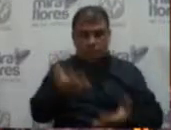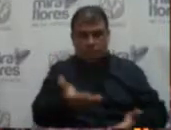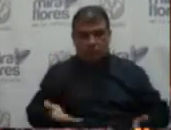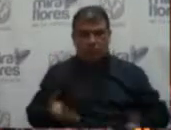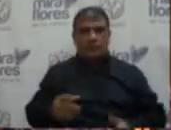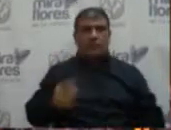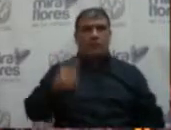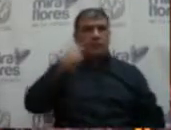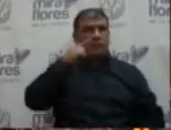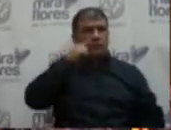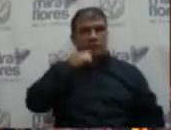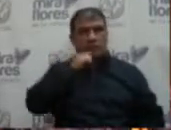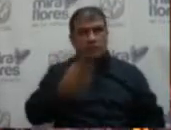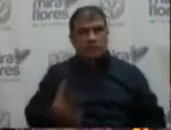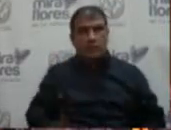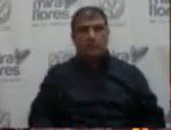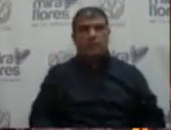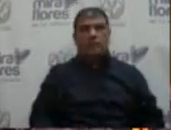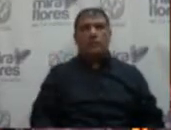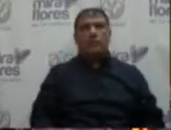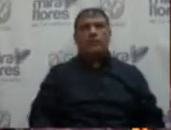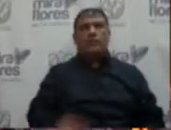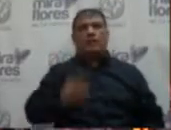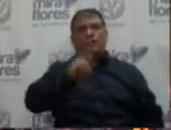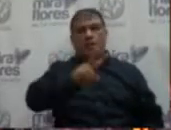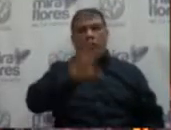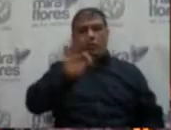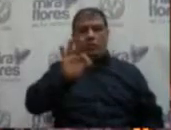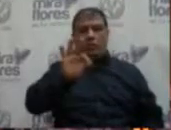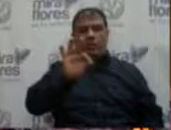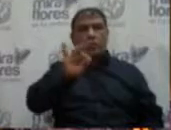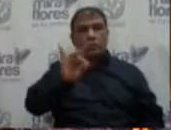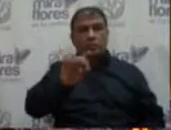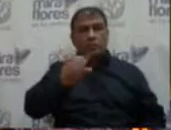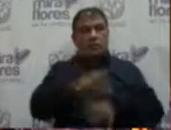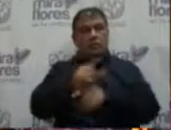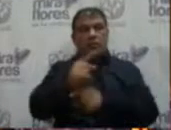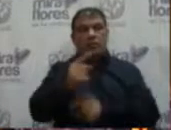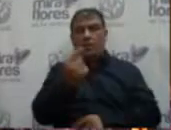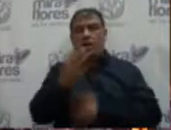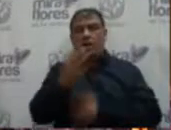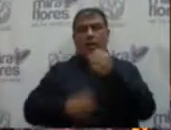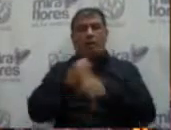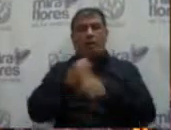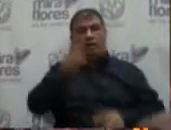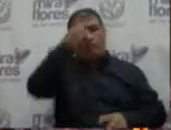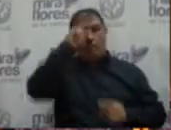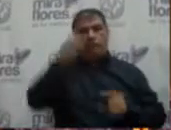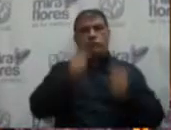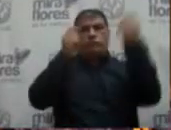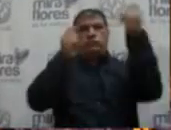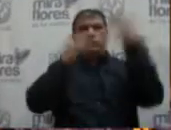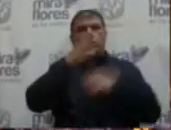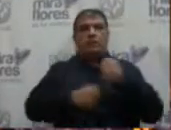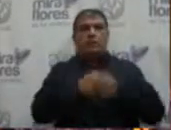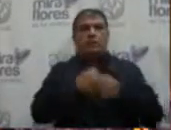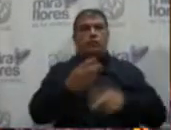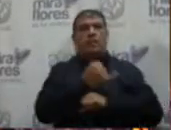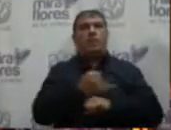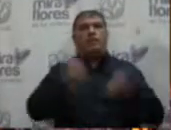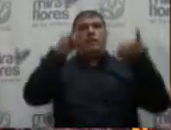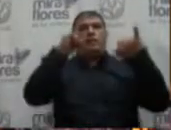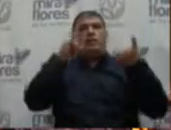y señores. El 28 de julio de cada año, el Perú festeja un aniversario más de su